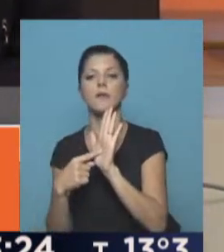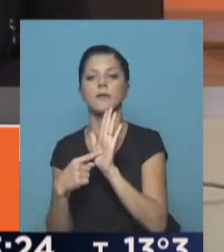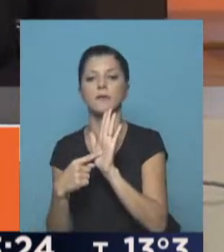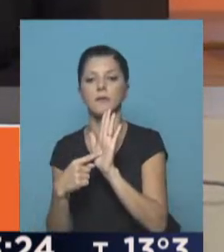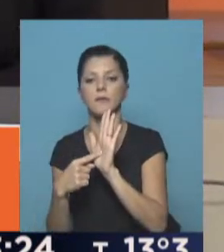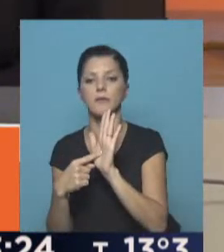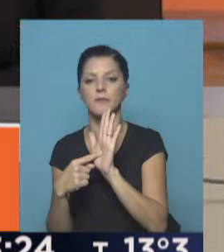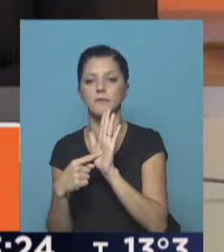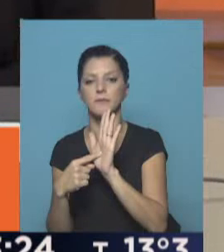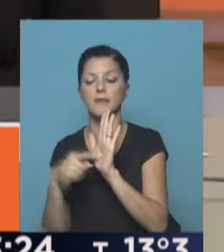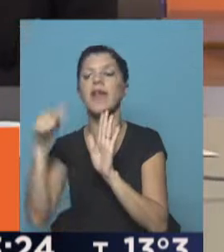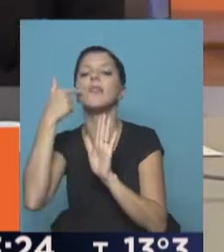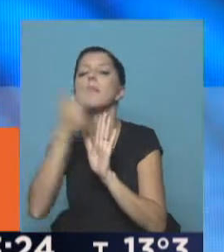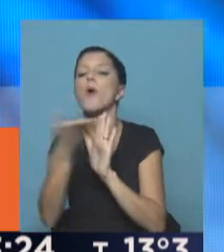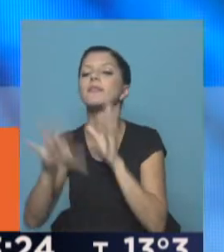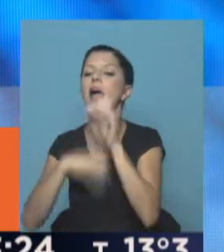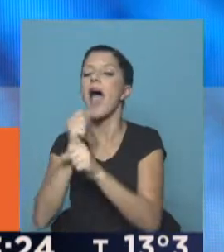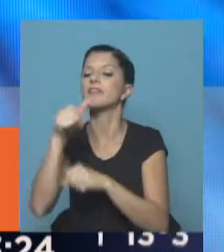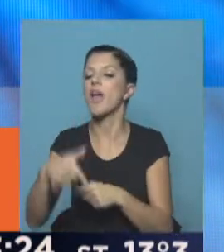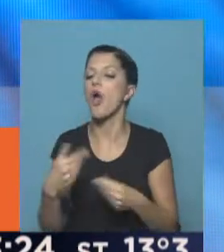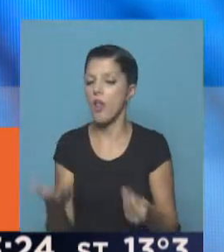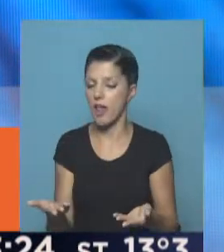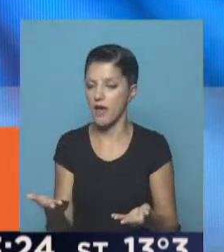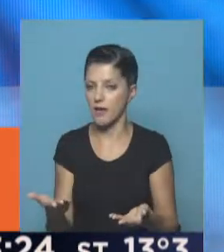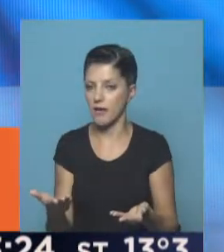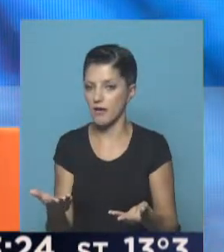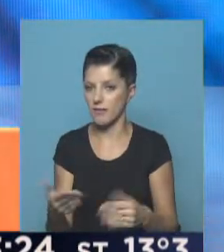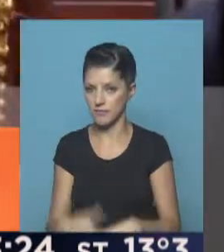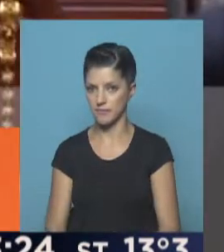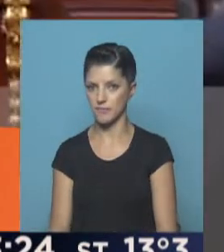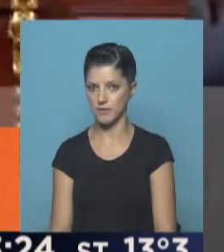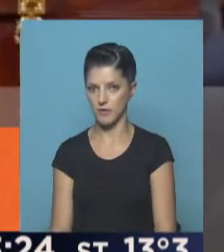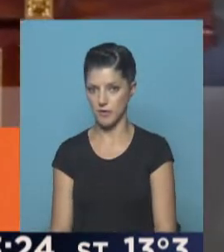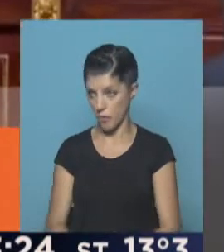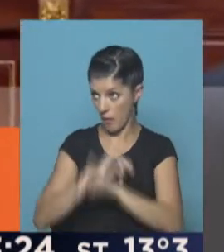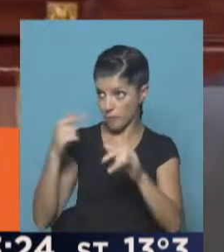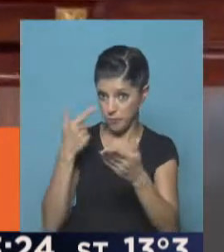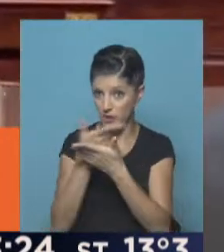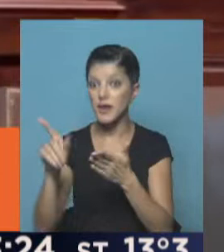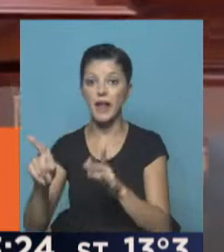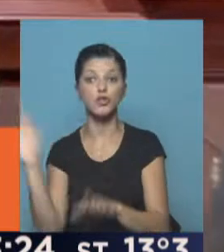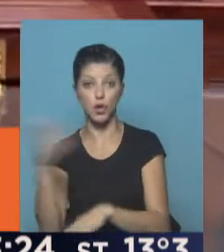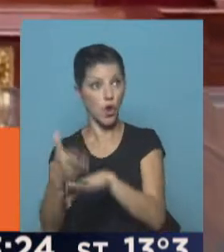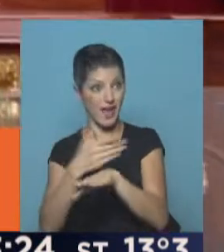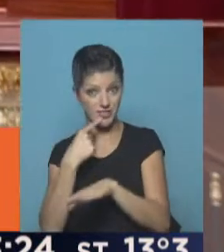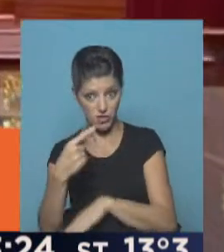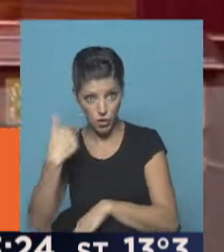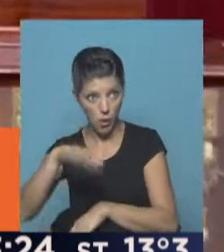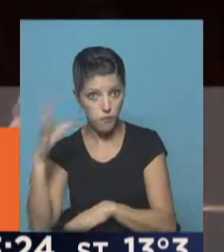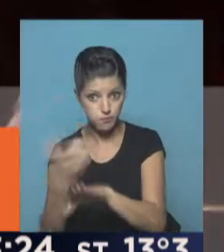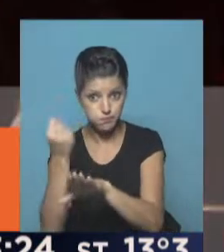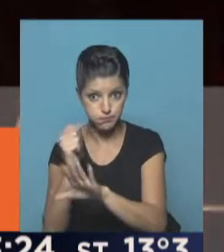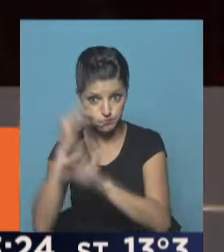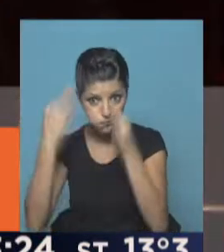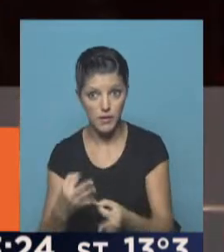muy audaz y lo que demostró hasta ahora, como lo refleja el informe, es que lo está llevando a cabo. Se